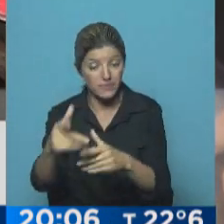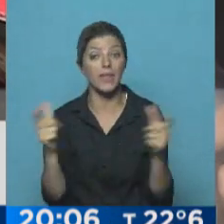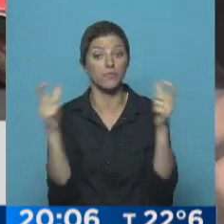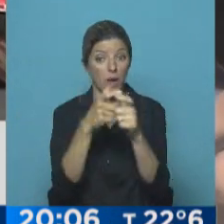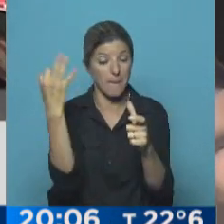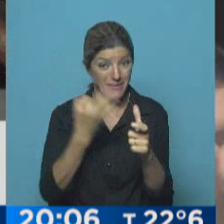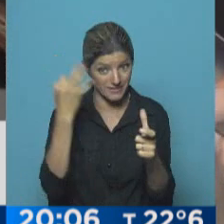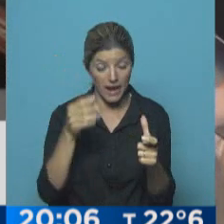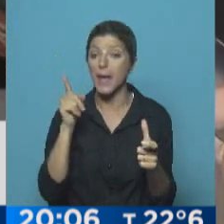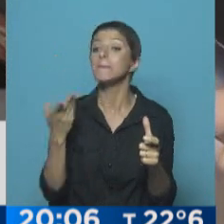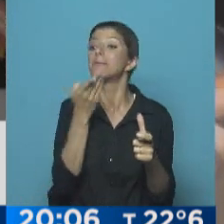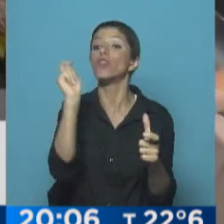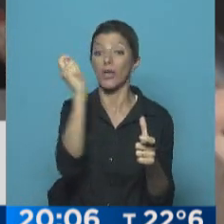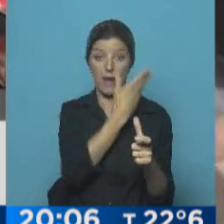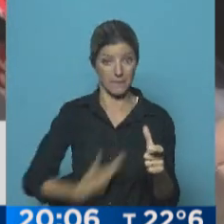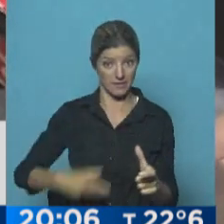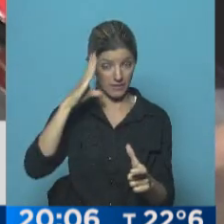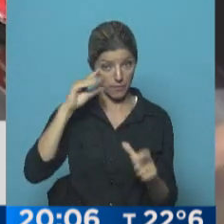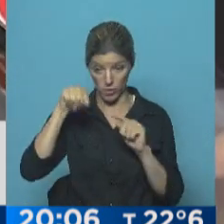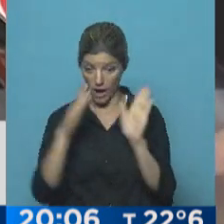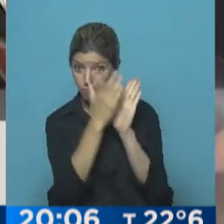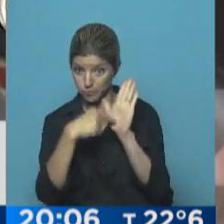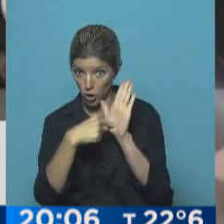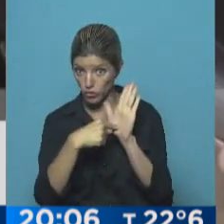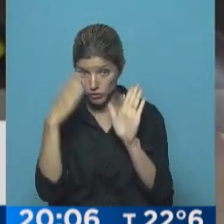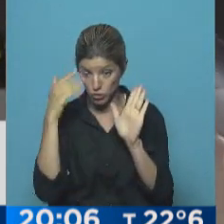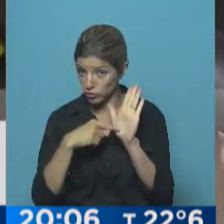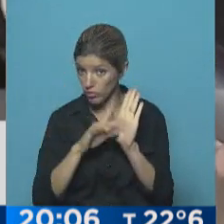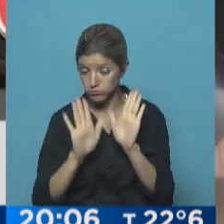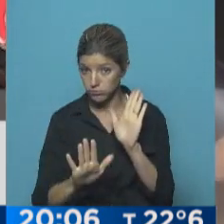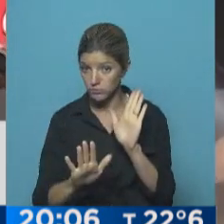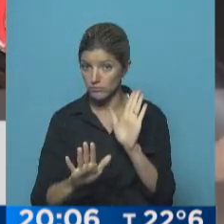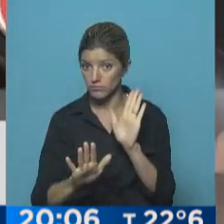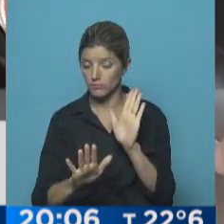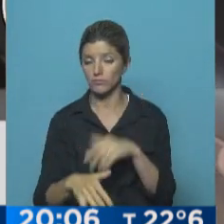República, como indica la Constitución y como indica la ley.